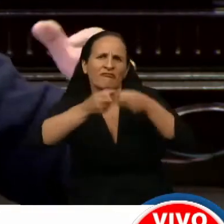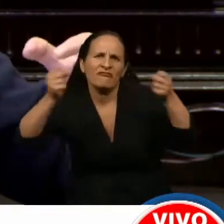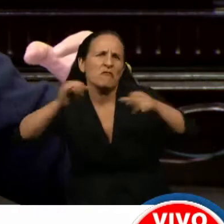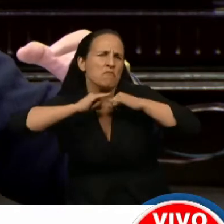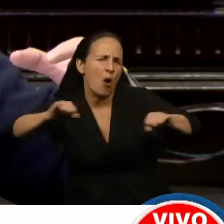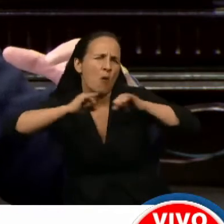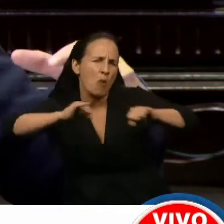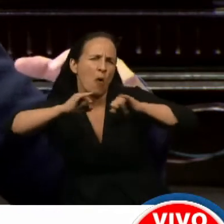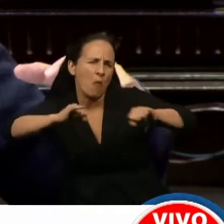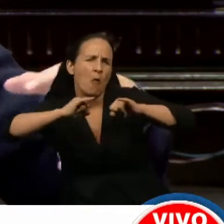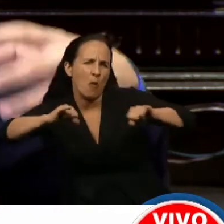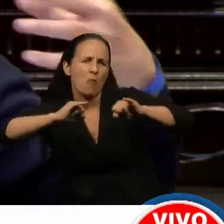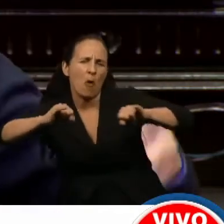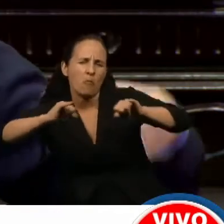constante,